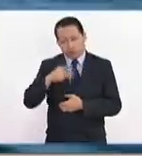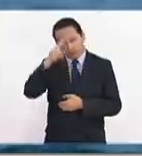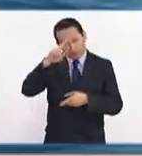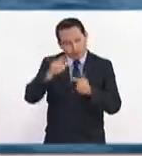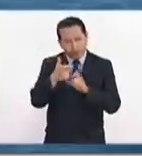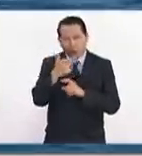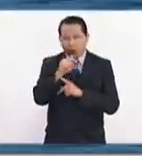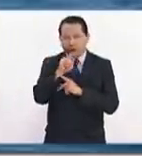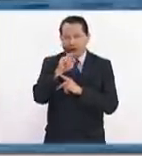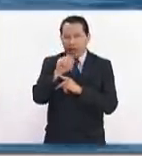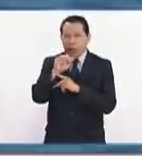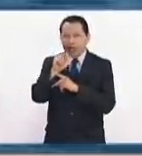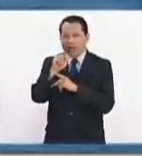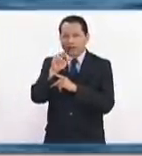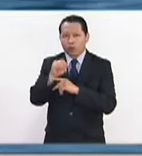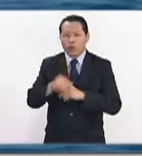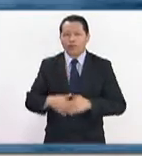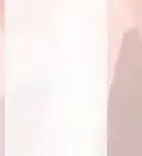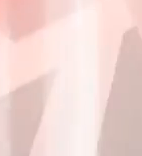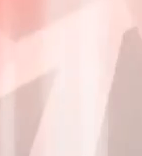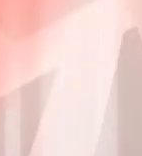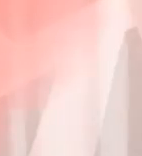Día, Gustavo Castillo.